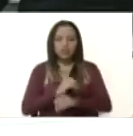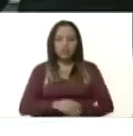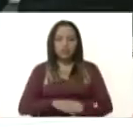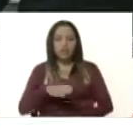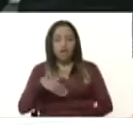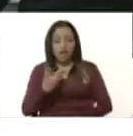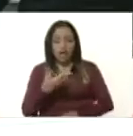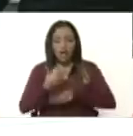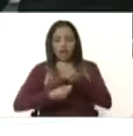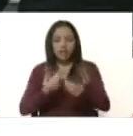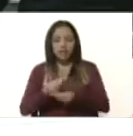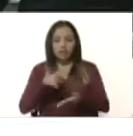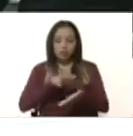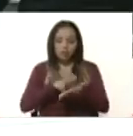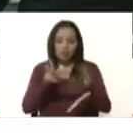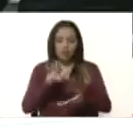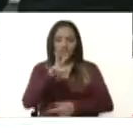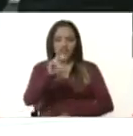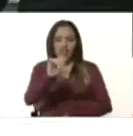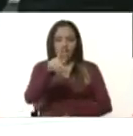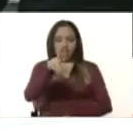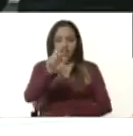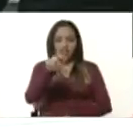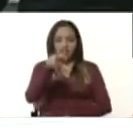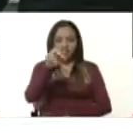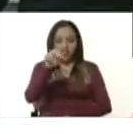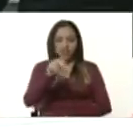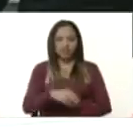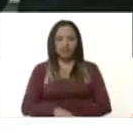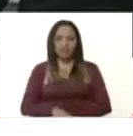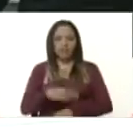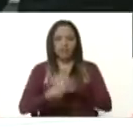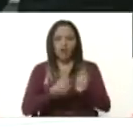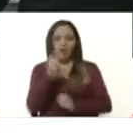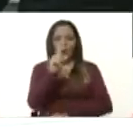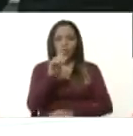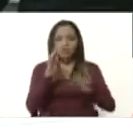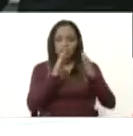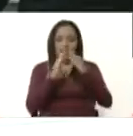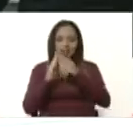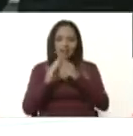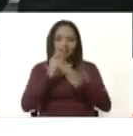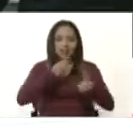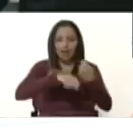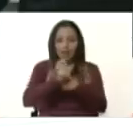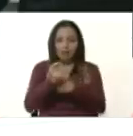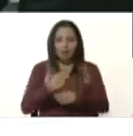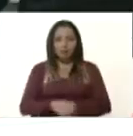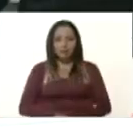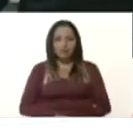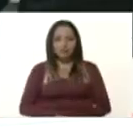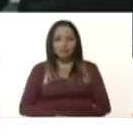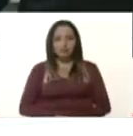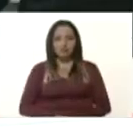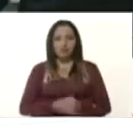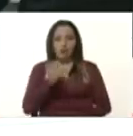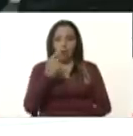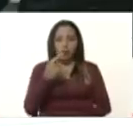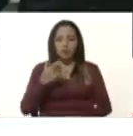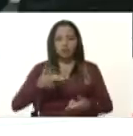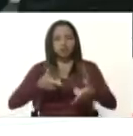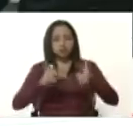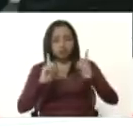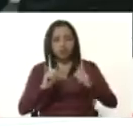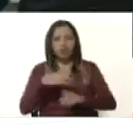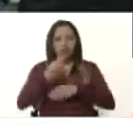Valevén. Alcanzamos 11 casas de cambio. 11 exchange autorizadas para